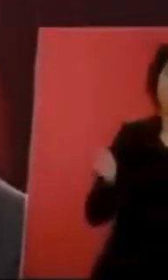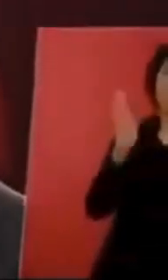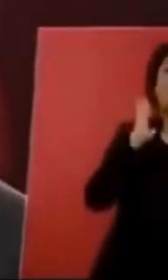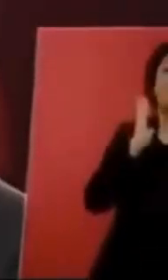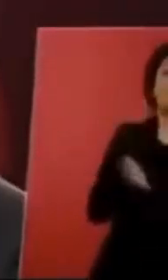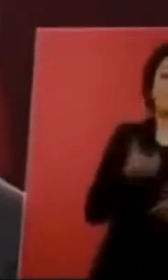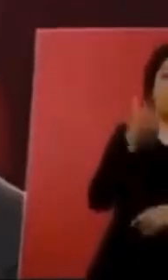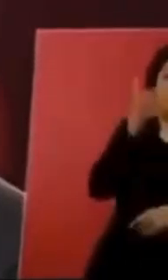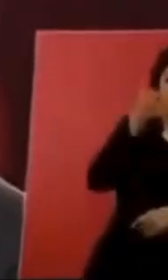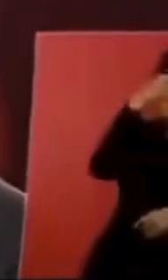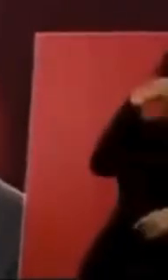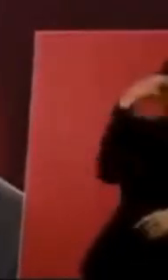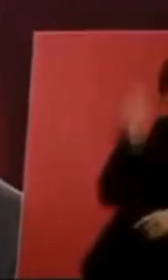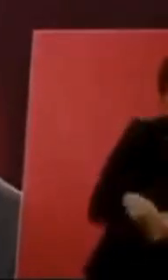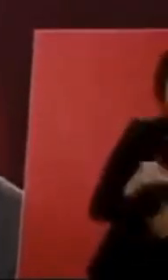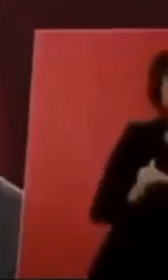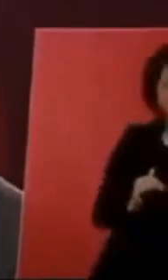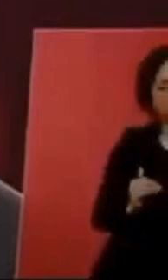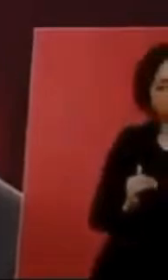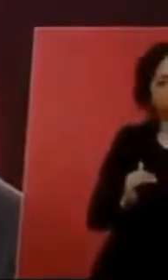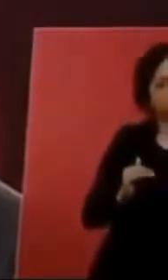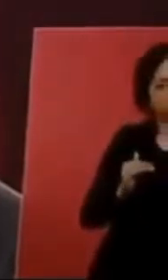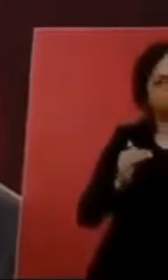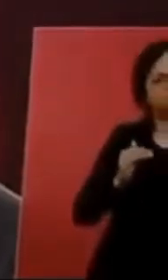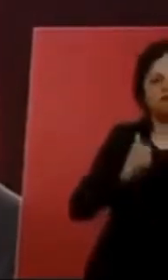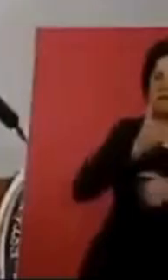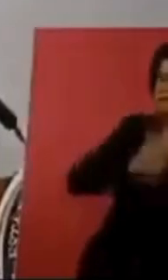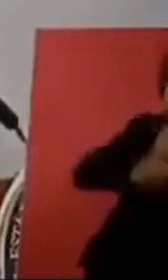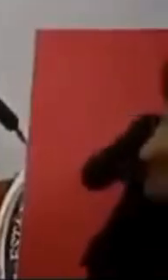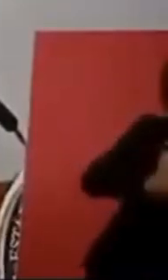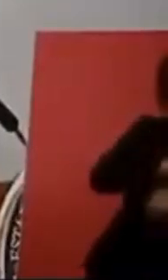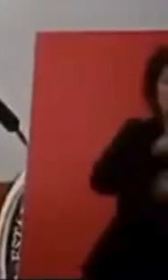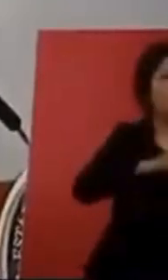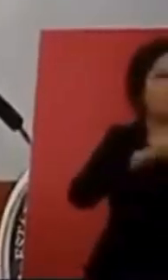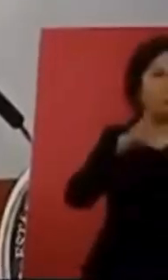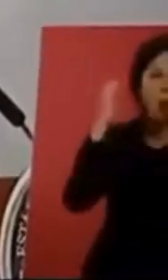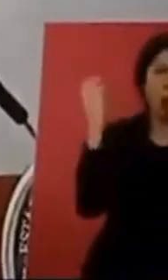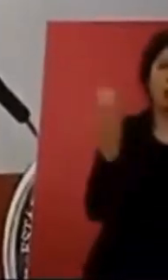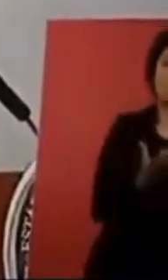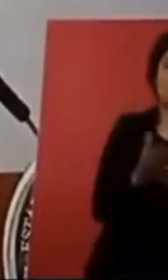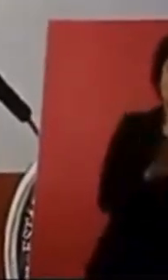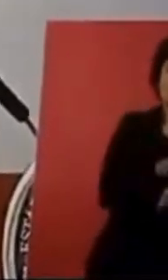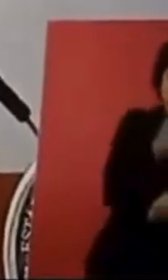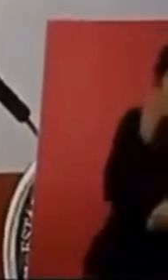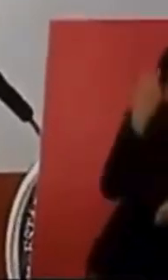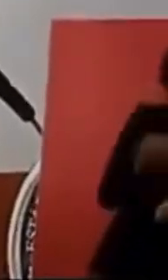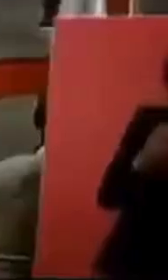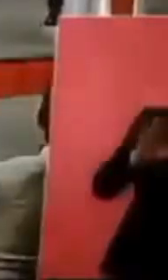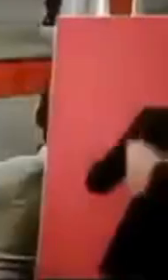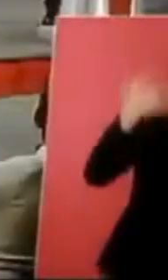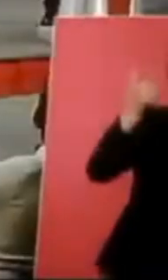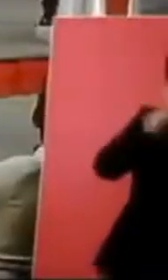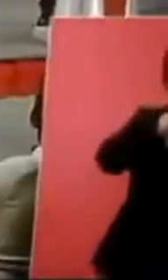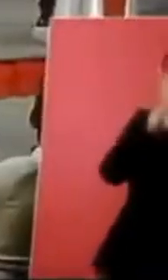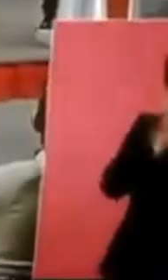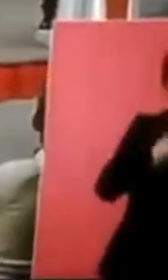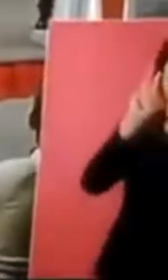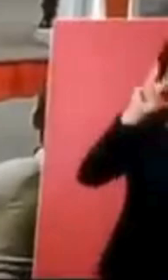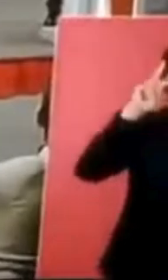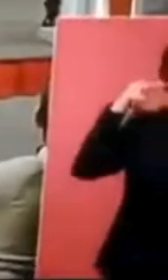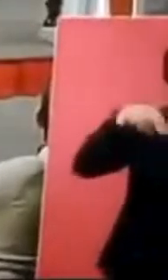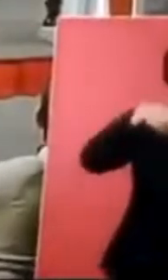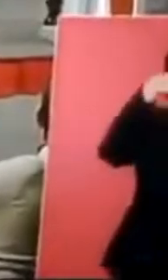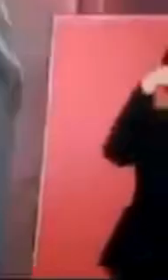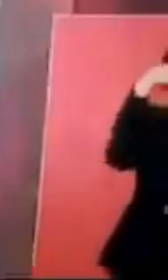por eso México tiene pues eh Muy buena fama en el extranjero en todo